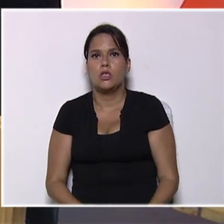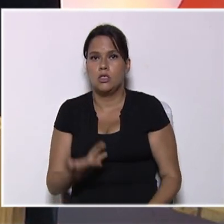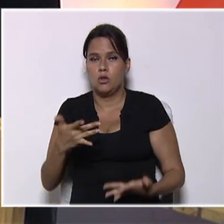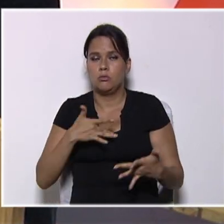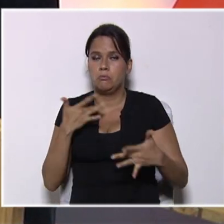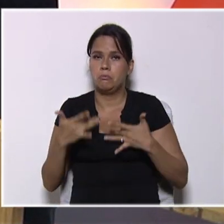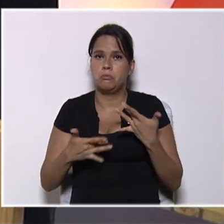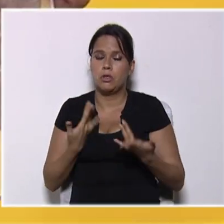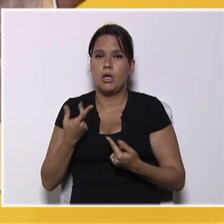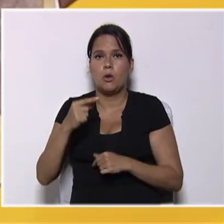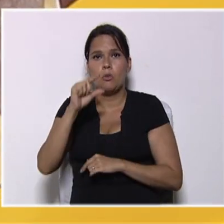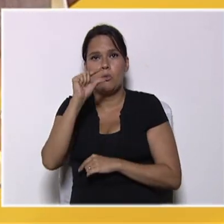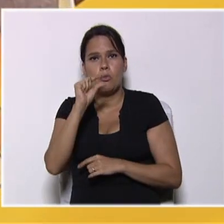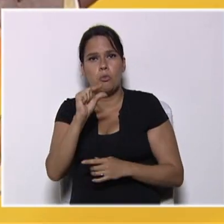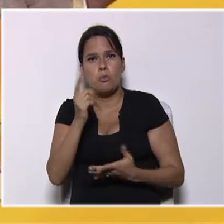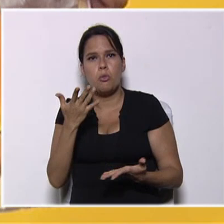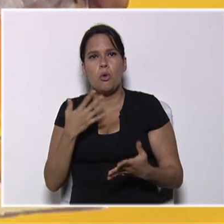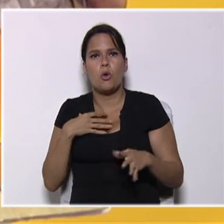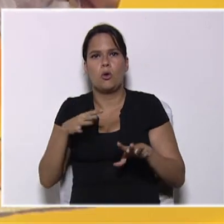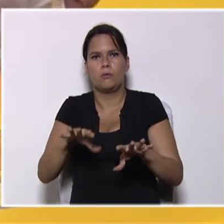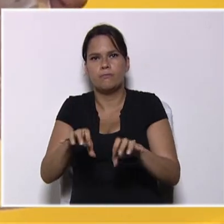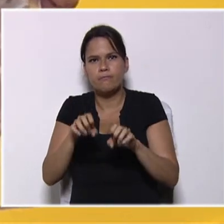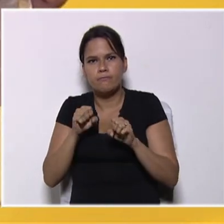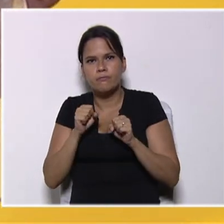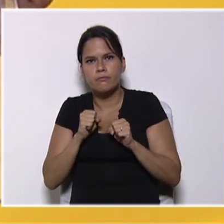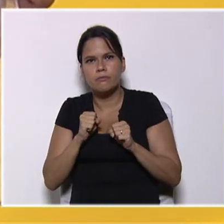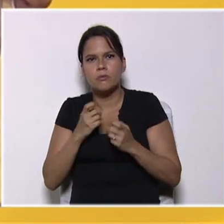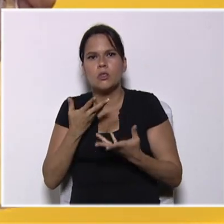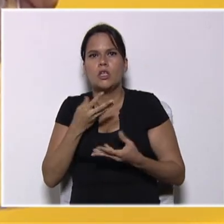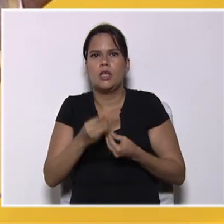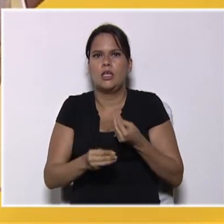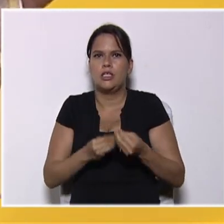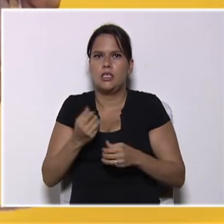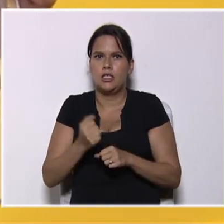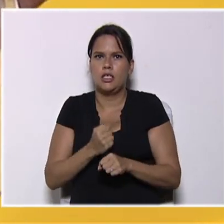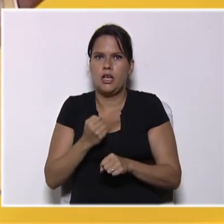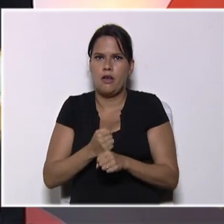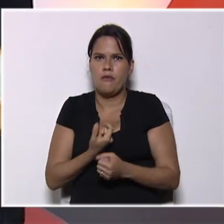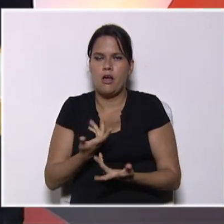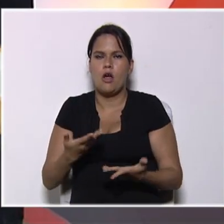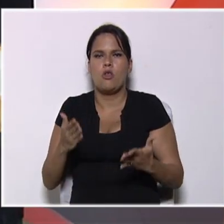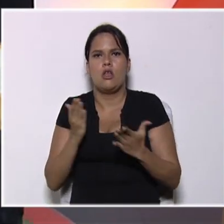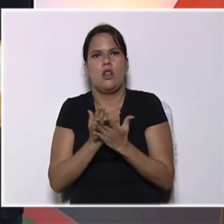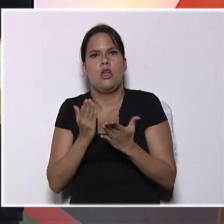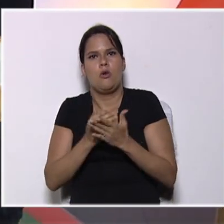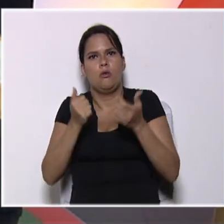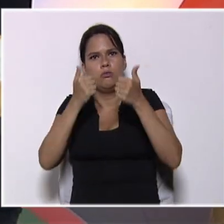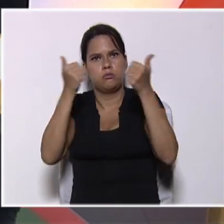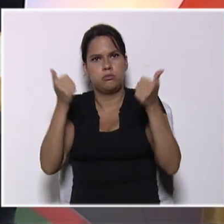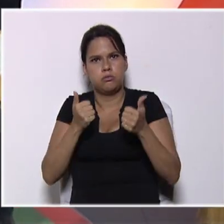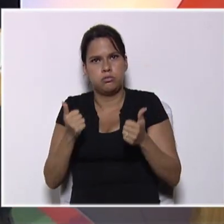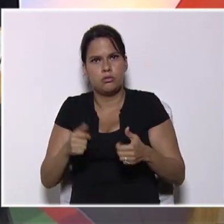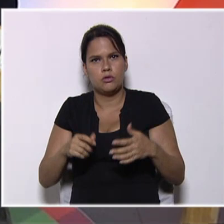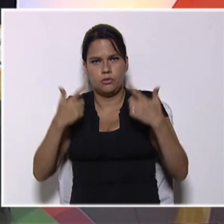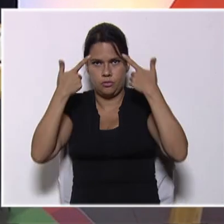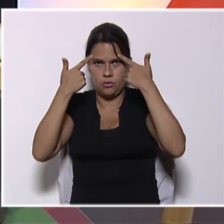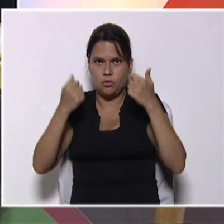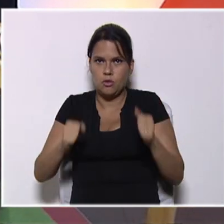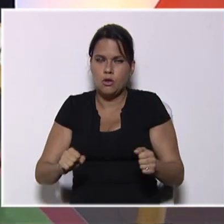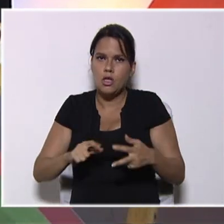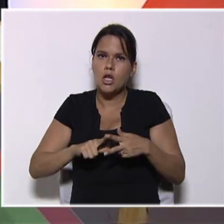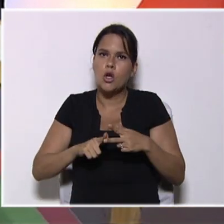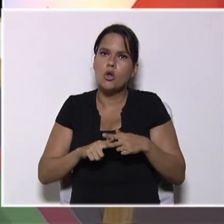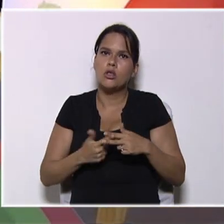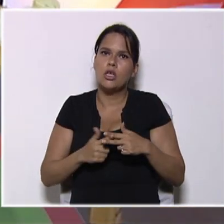Entonces, es un poco rescatar y reivindicar ese trabajo de las escuelas de arte y oficio y de los talleres laborales que de